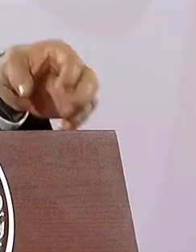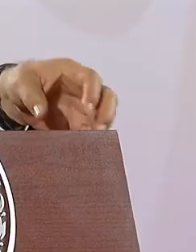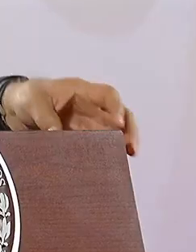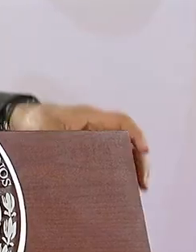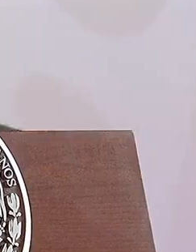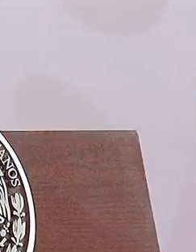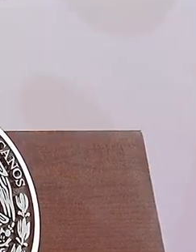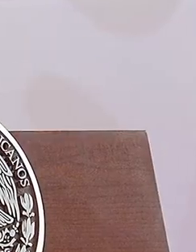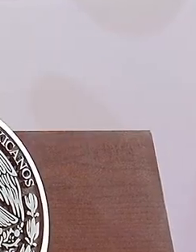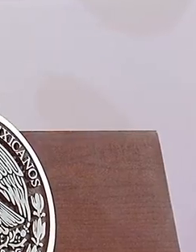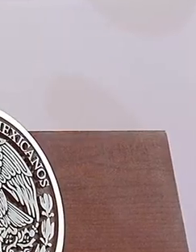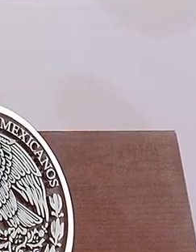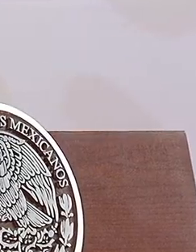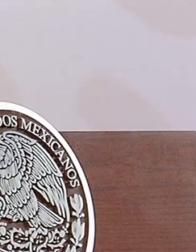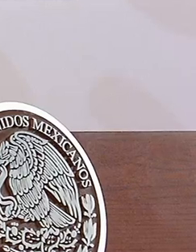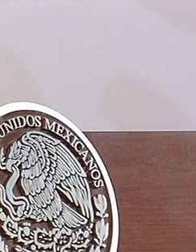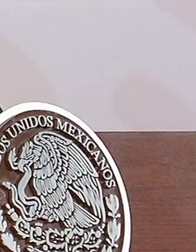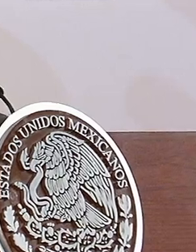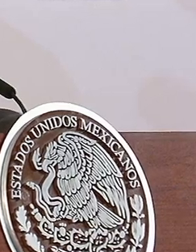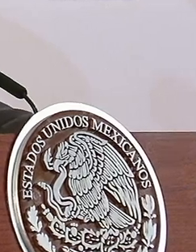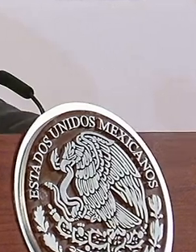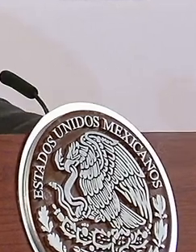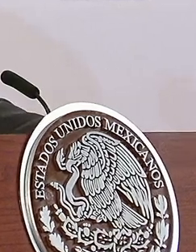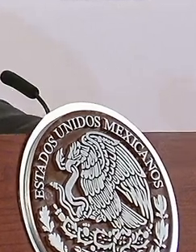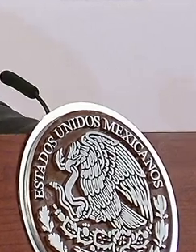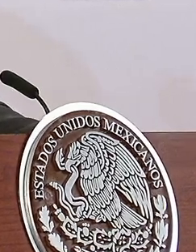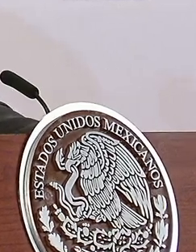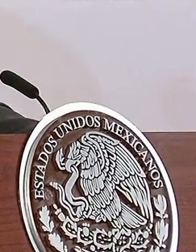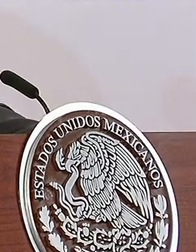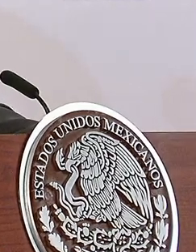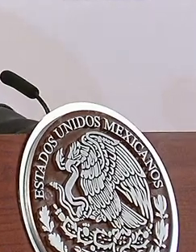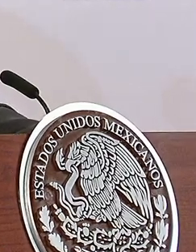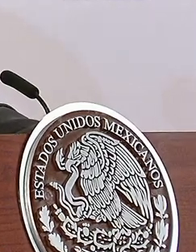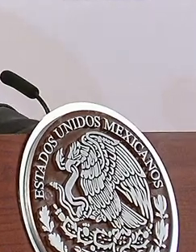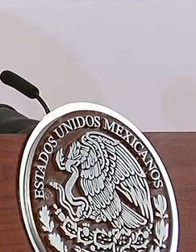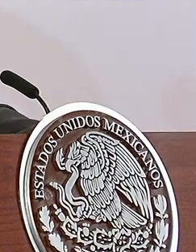informar. Y ella va a